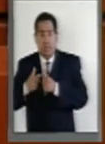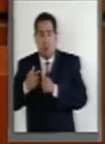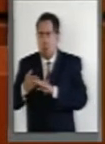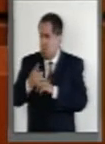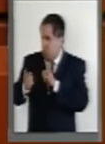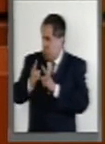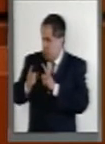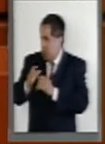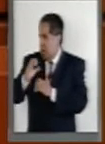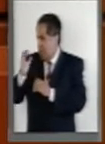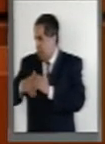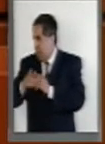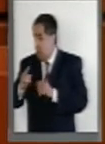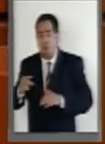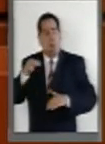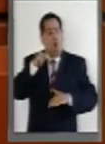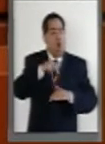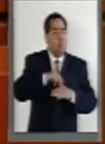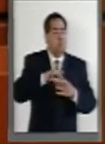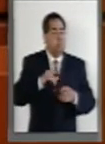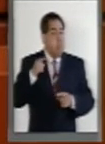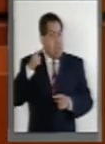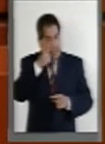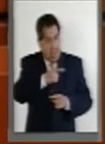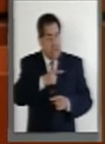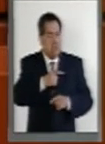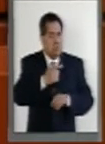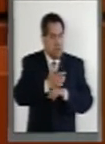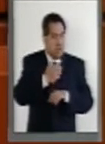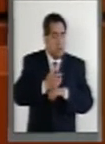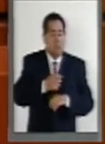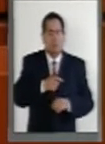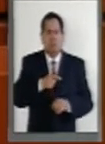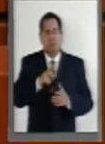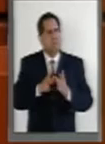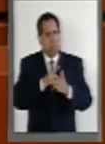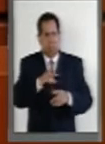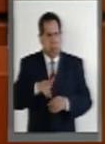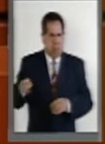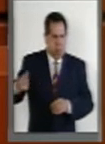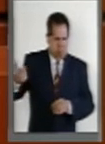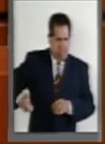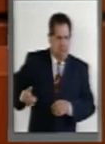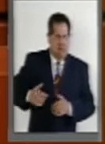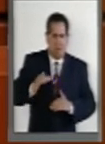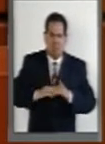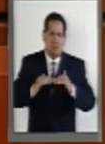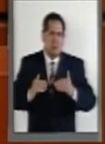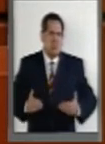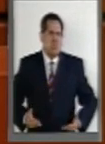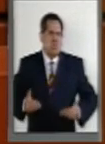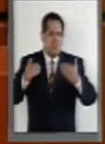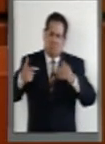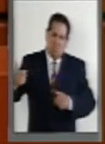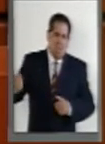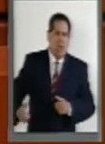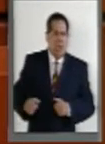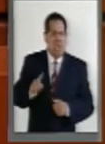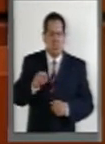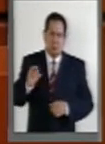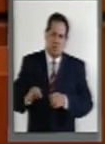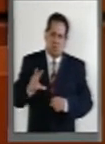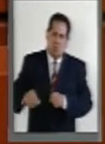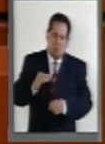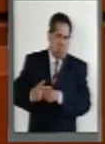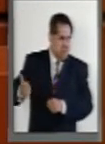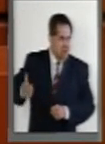Pinos con Peña Nieto, Trump reiteró que México pagará por el muro al 100%,